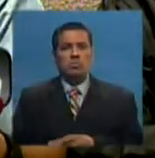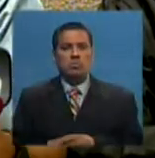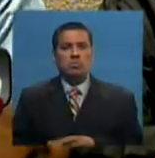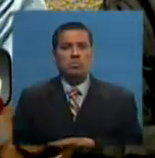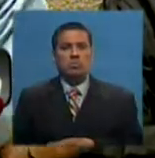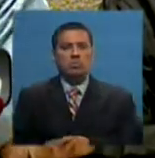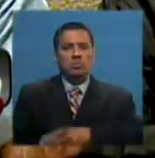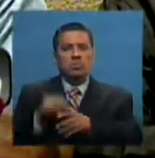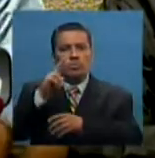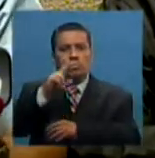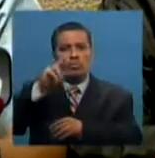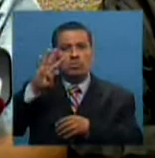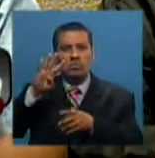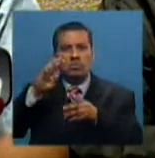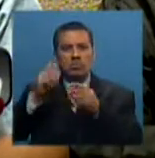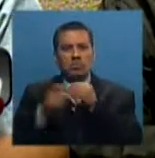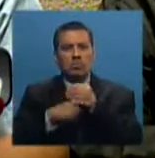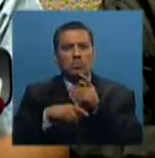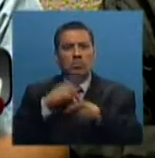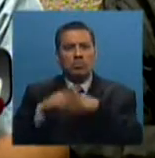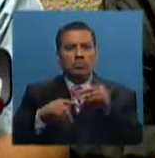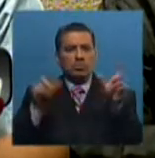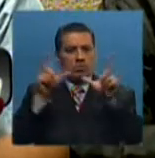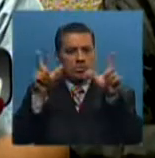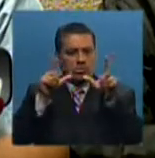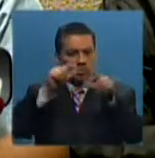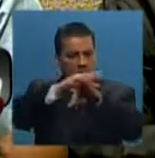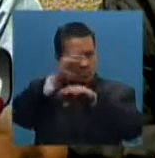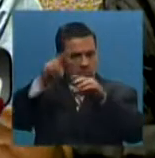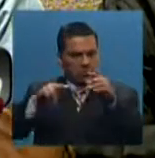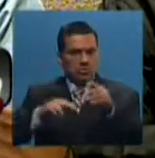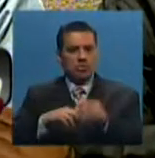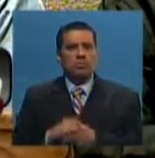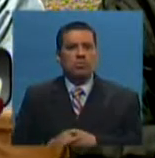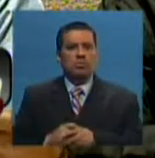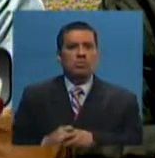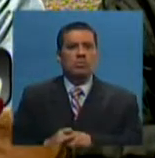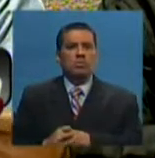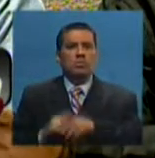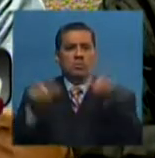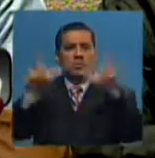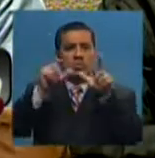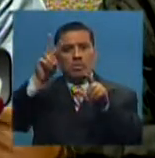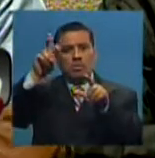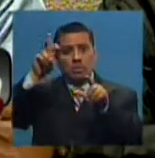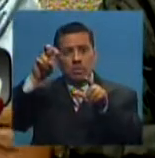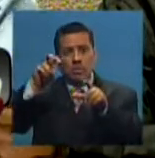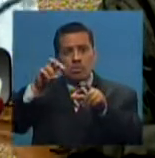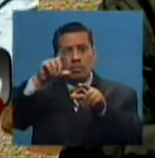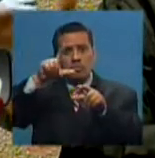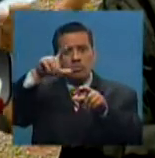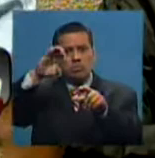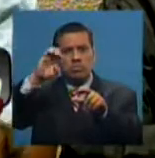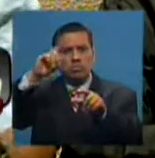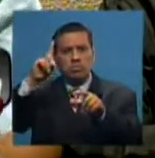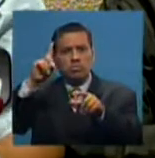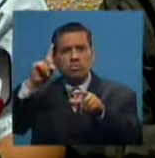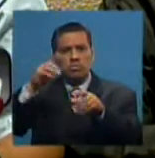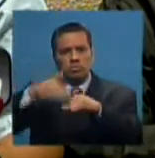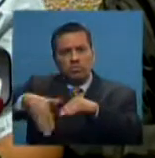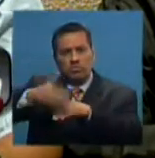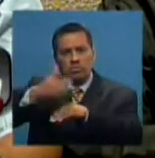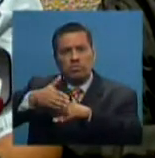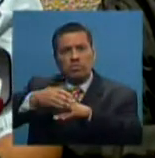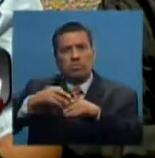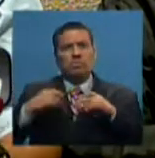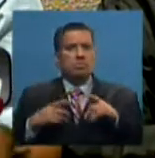control de 24 segundos y la pizarra electrónica. Adicionalmente a esto vamos a tener unas pantallas nuevas LED que van en el borde de la cancha y